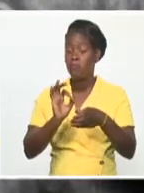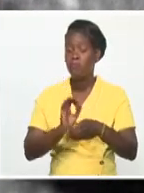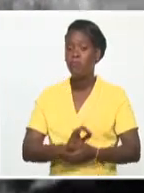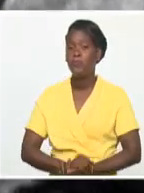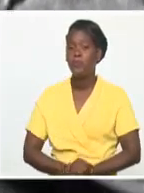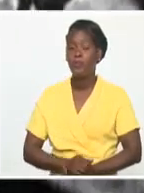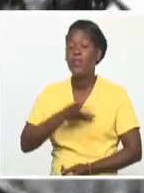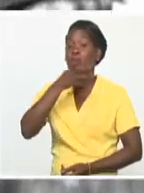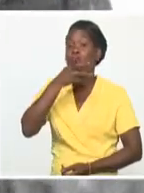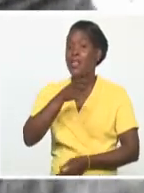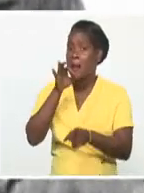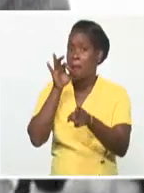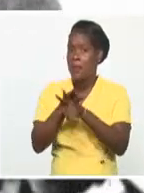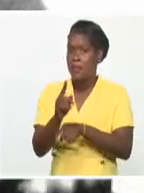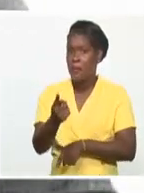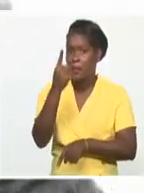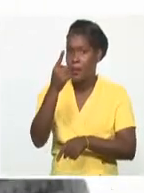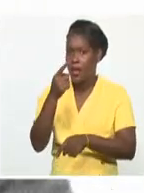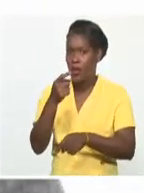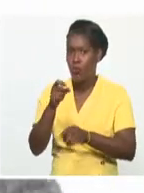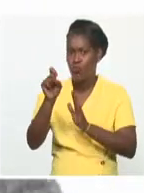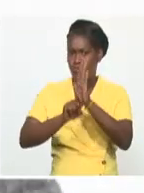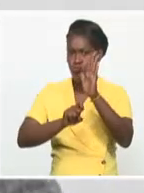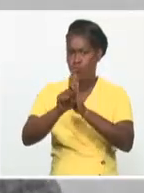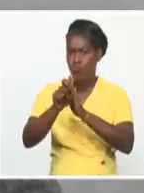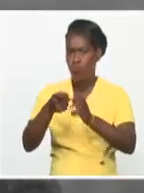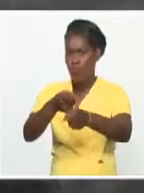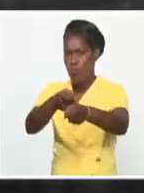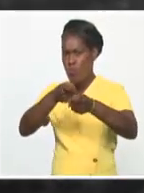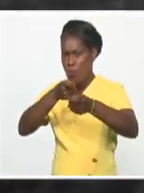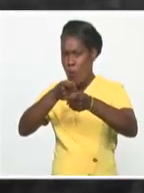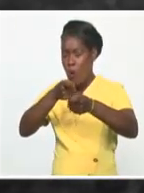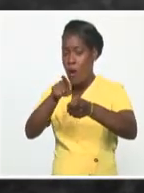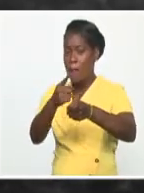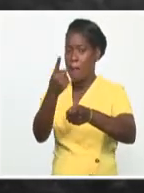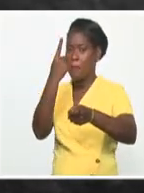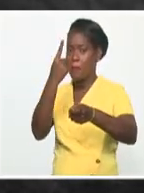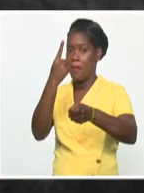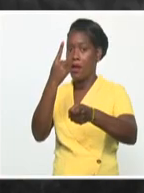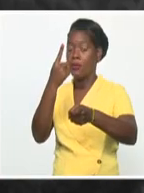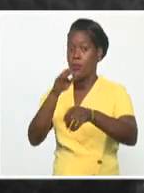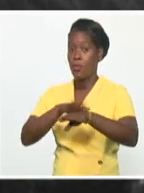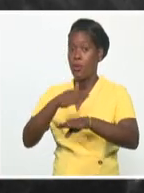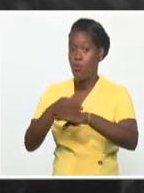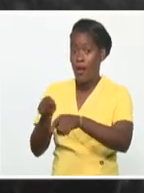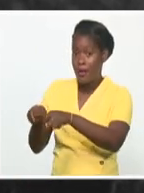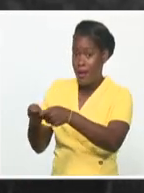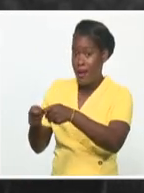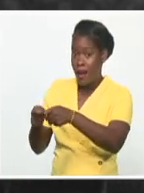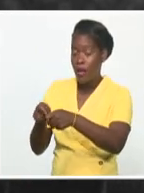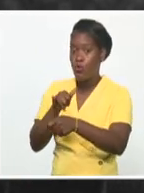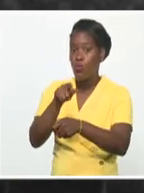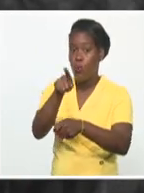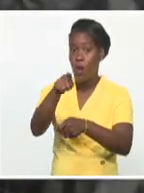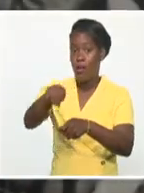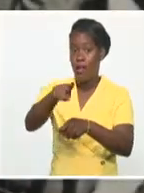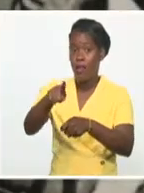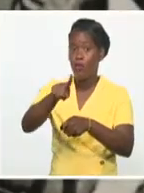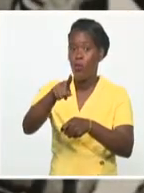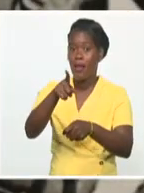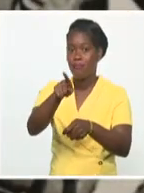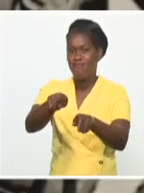fidel inicia el combate con un disparo de su fusil de mirilla telescópica y utiliza la radio e impide al enemigo solicitar refuerzos